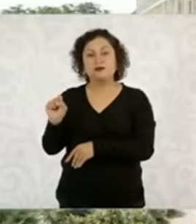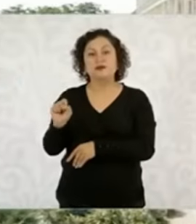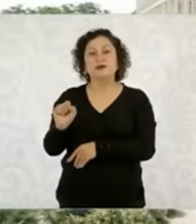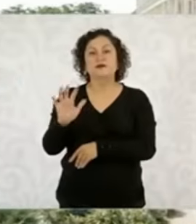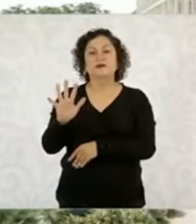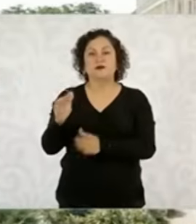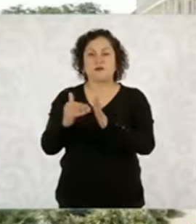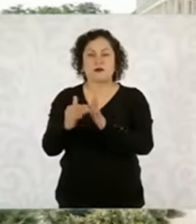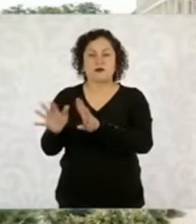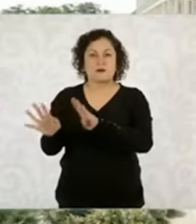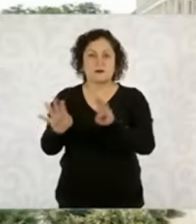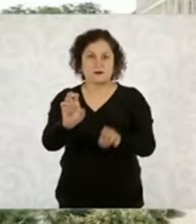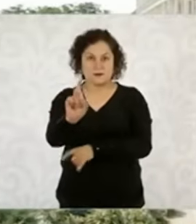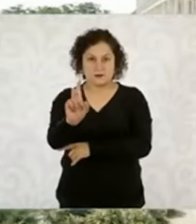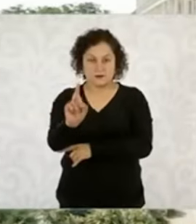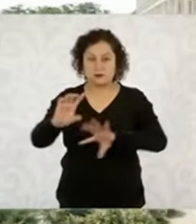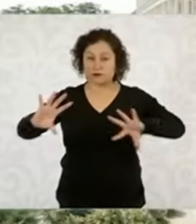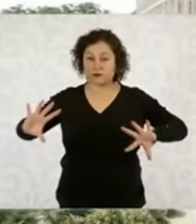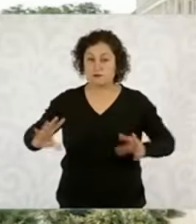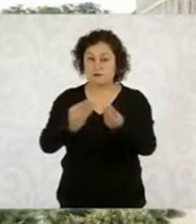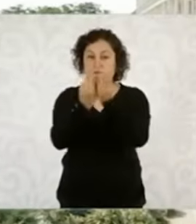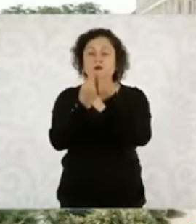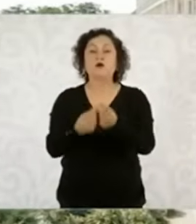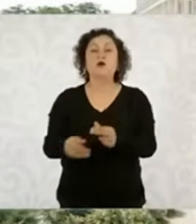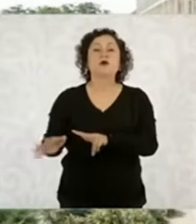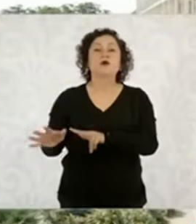65.930. Esto hace un total de